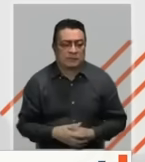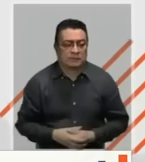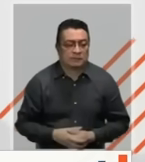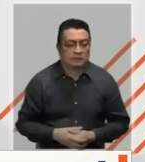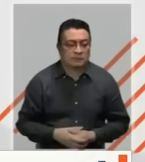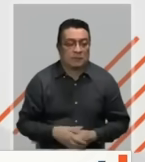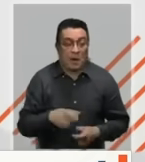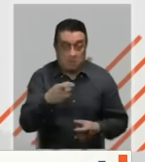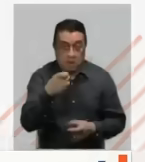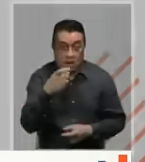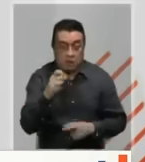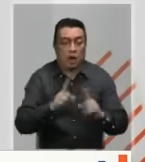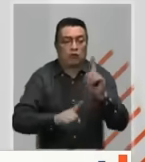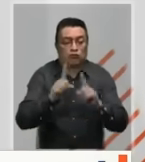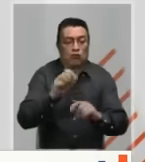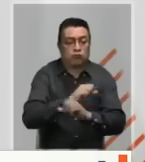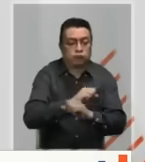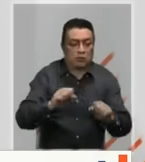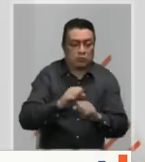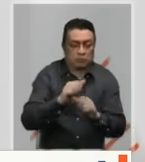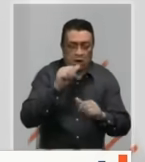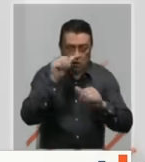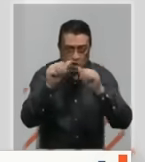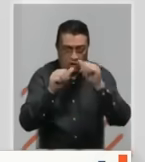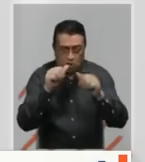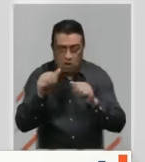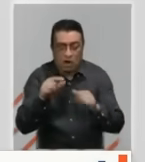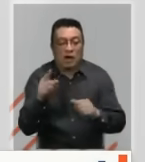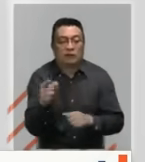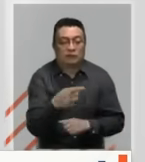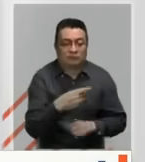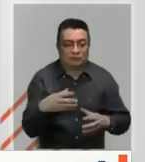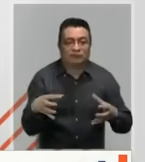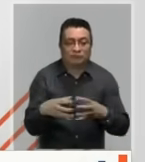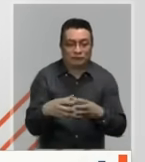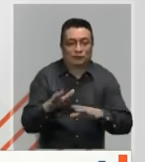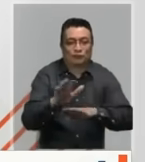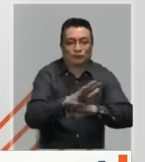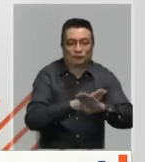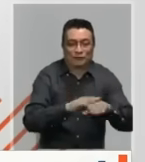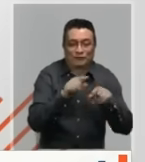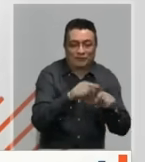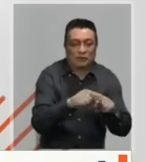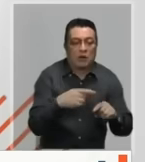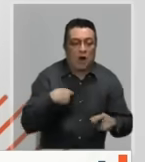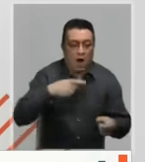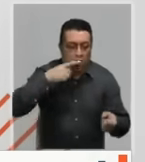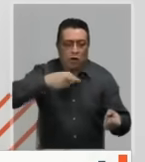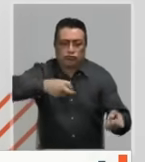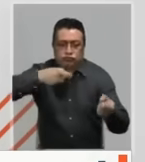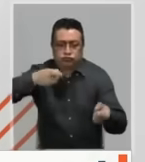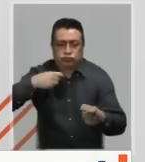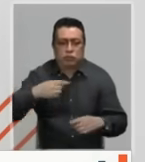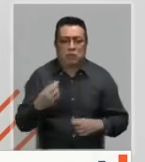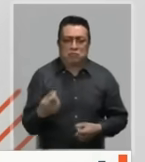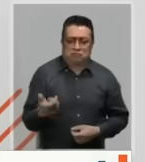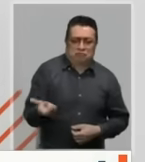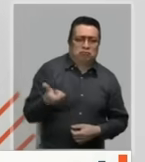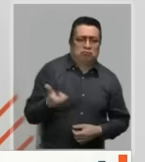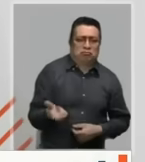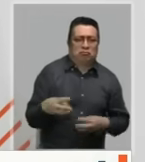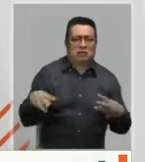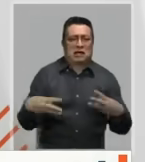Son armas, fuegos artificiales y drogas de los secuaces del protegido que presumían armas y una vida de lujos a través de